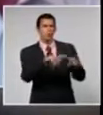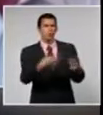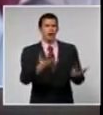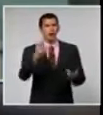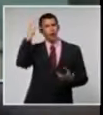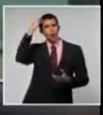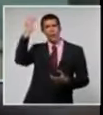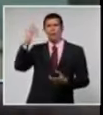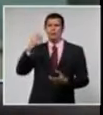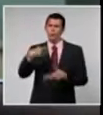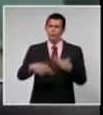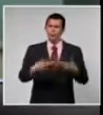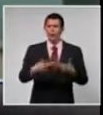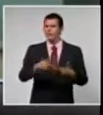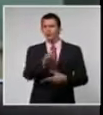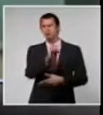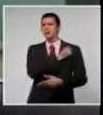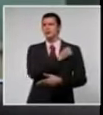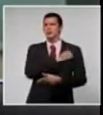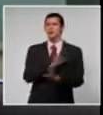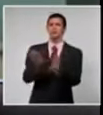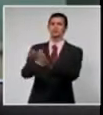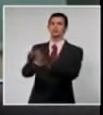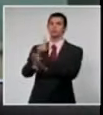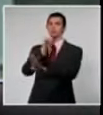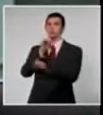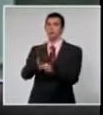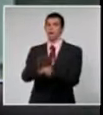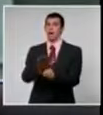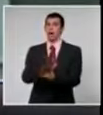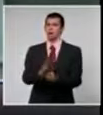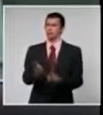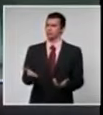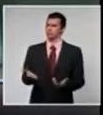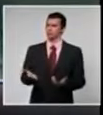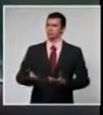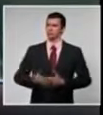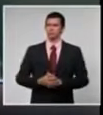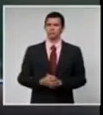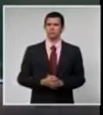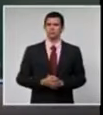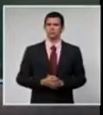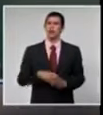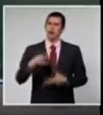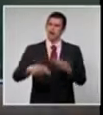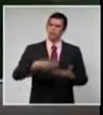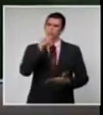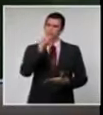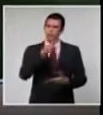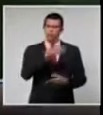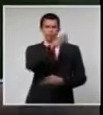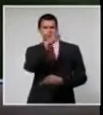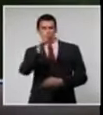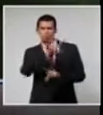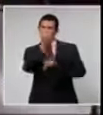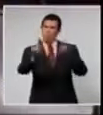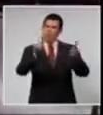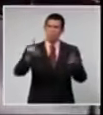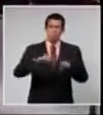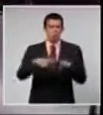legislativo, así como sin el consenso de los actores directos y en medio de una descontrolada crisis